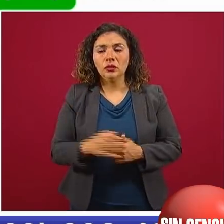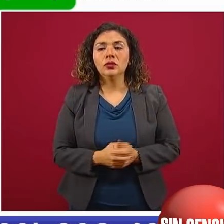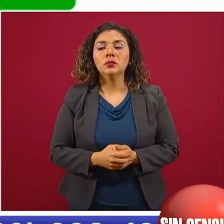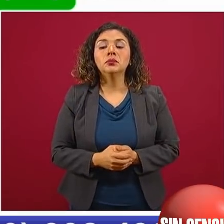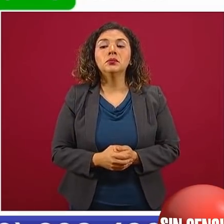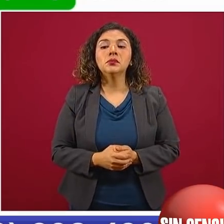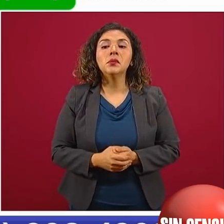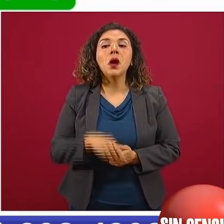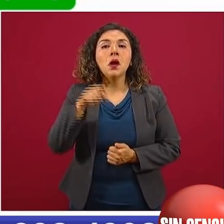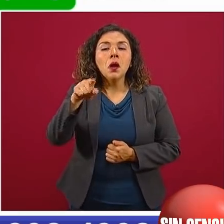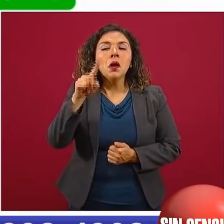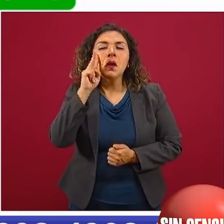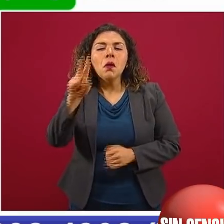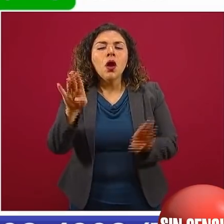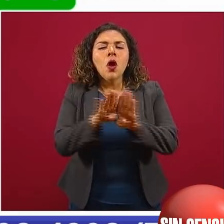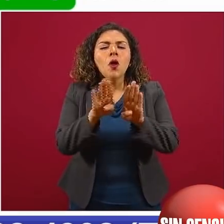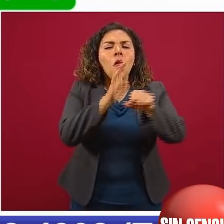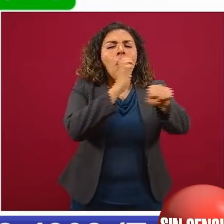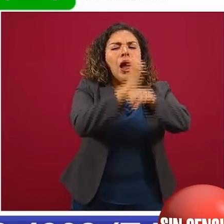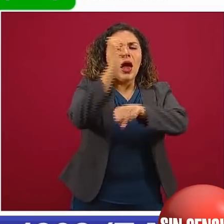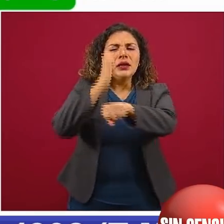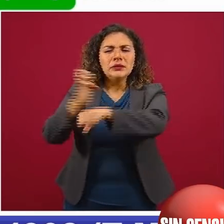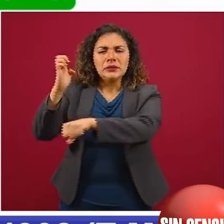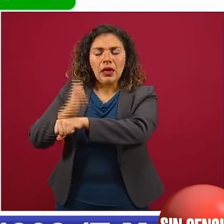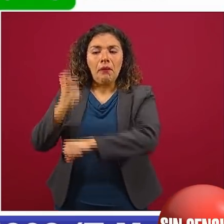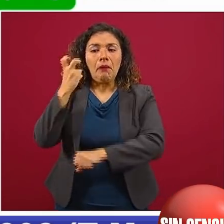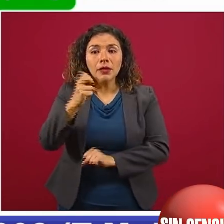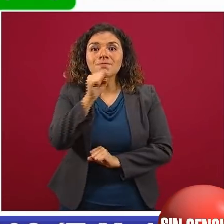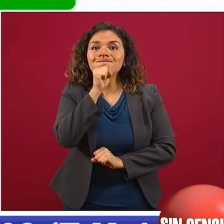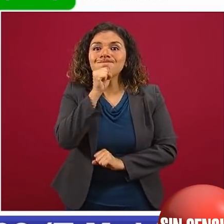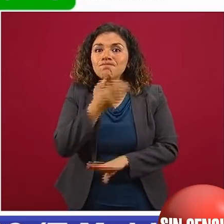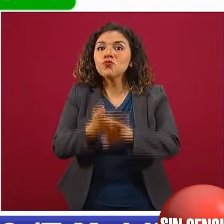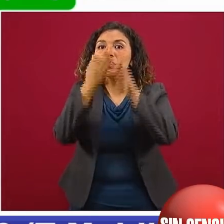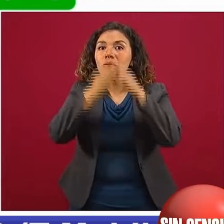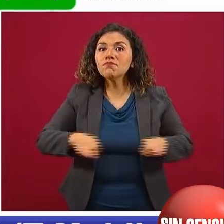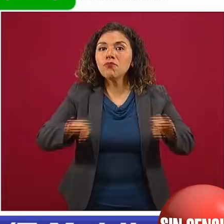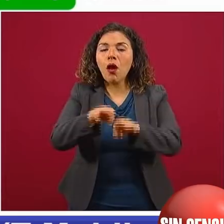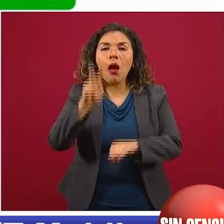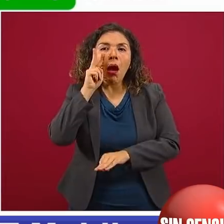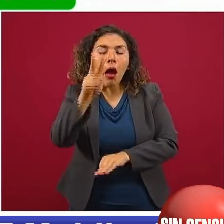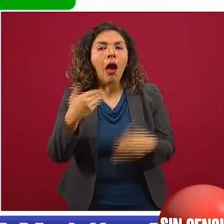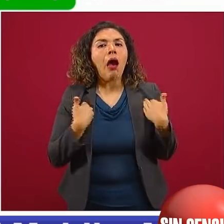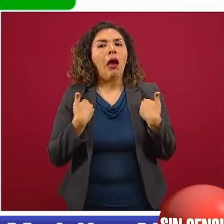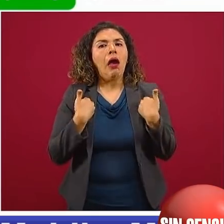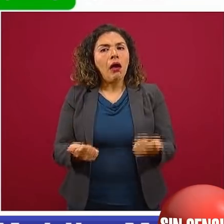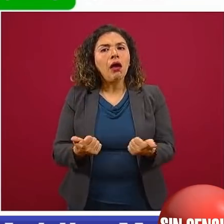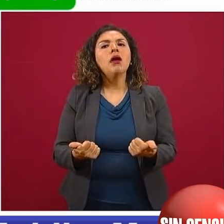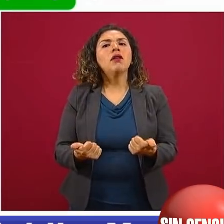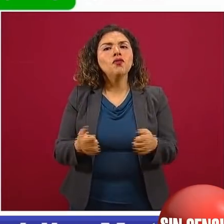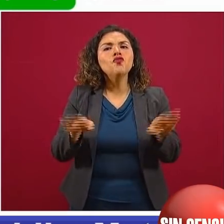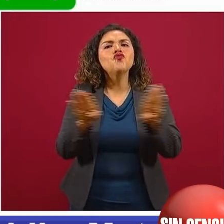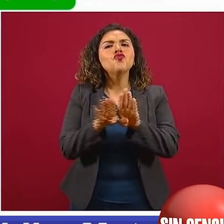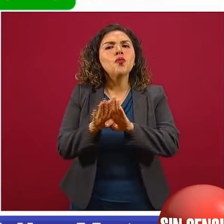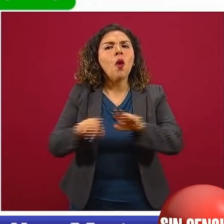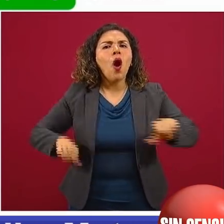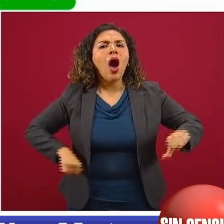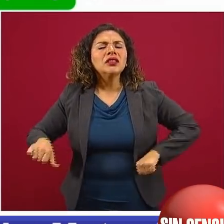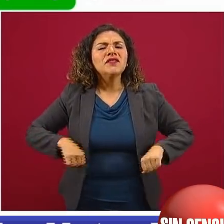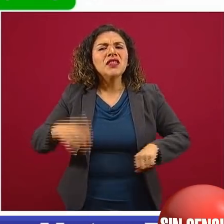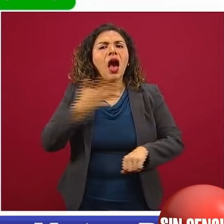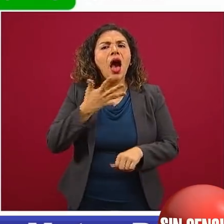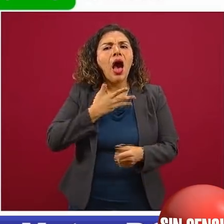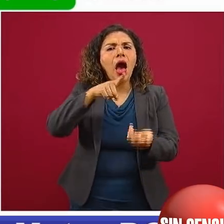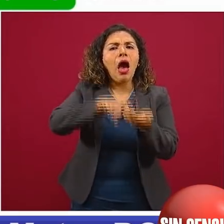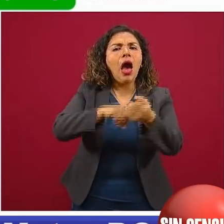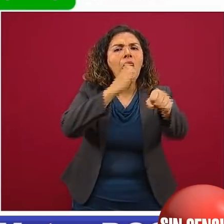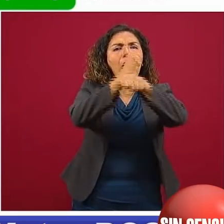Cuando tenemos la perspectiva de los estados, este es un indicador también muy importante porque nos permite ver el nivel de actividad epidémica que hay